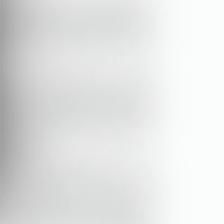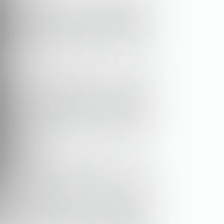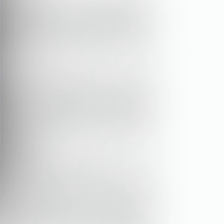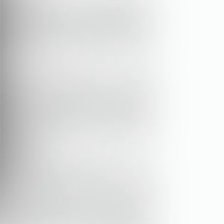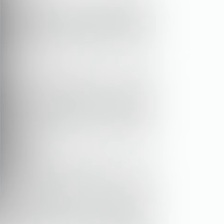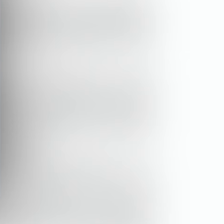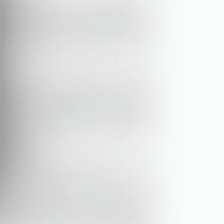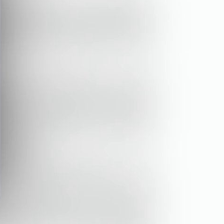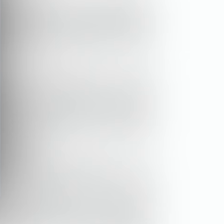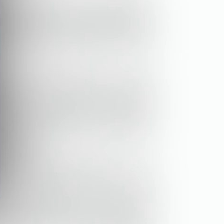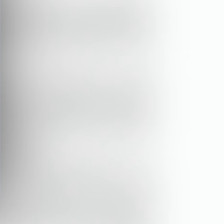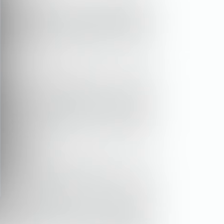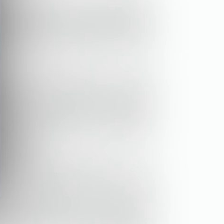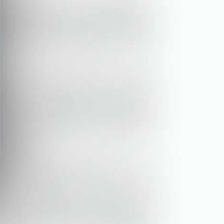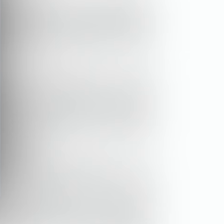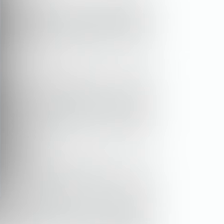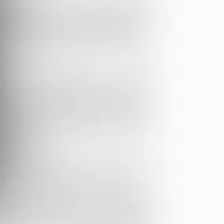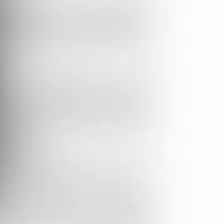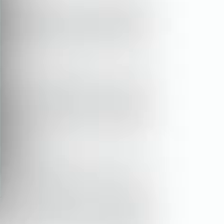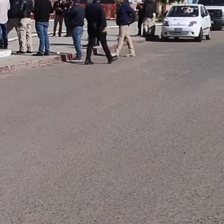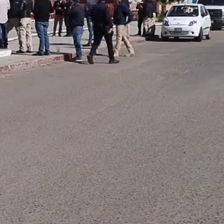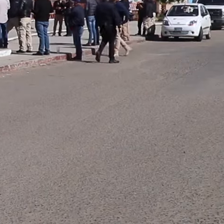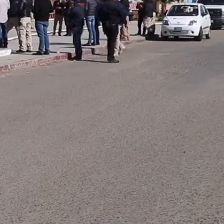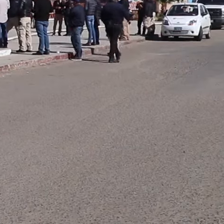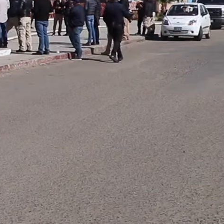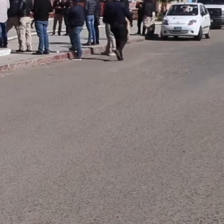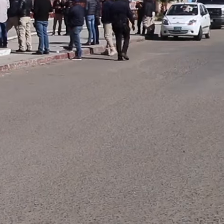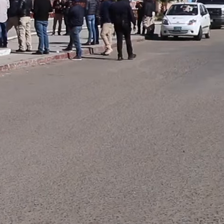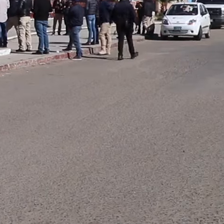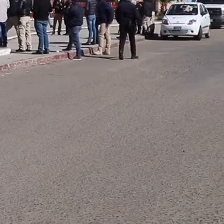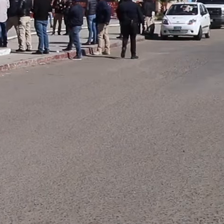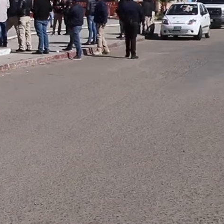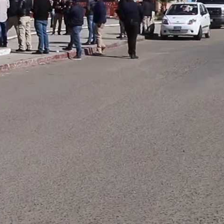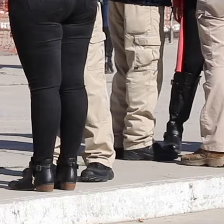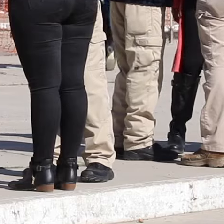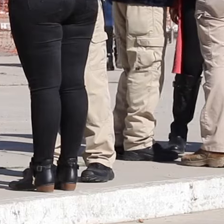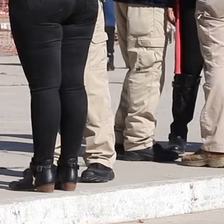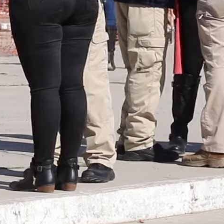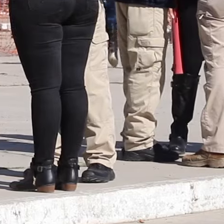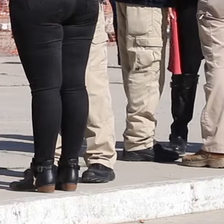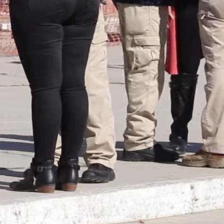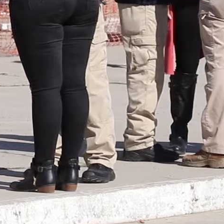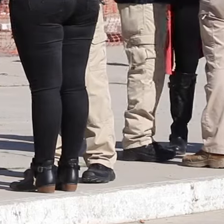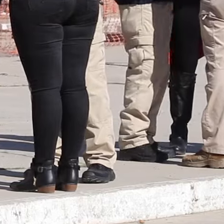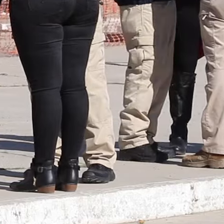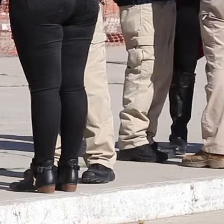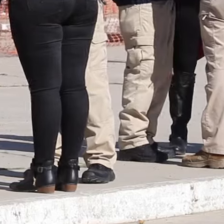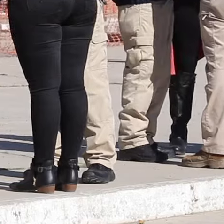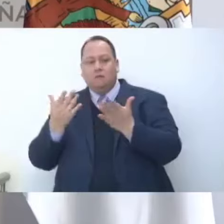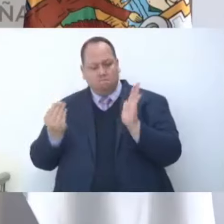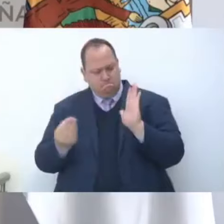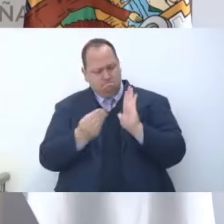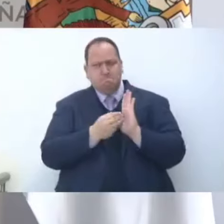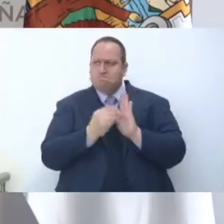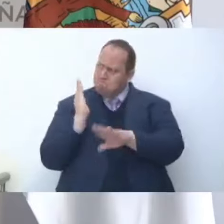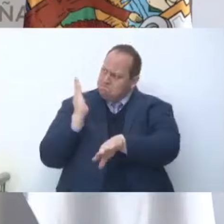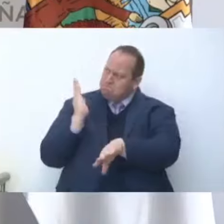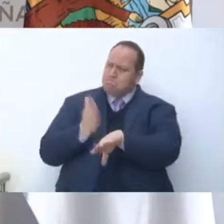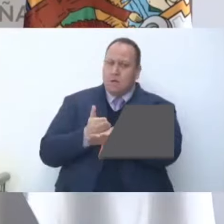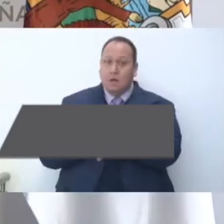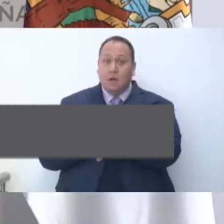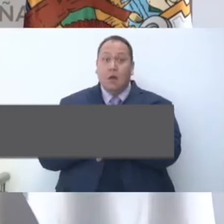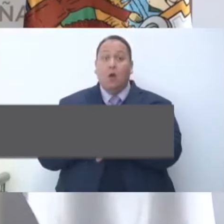considerar ciertas violaciones a los derechos laborales como delitos en el Código Penal del Estado. Con ello, daremos